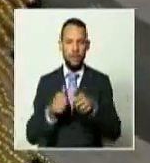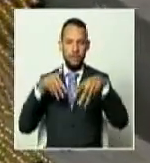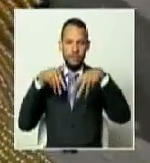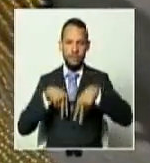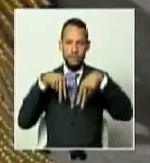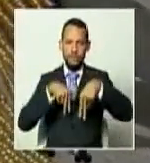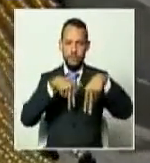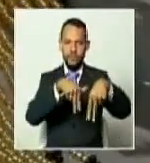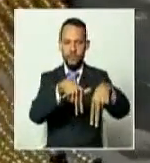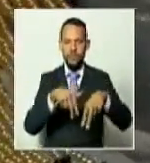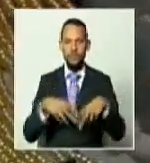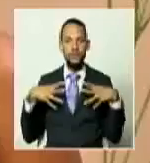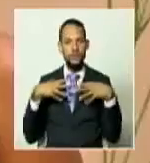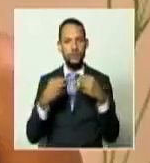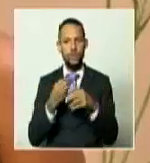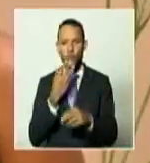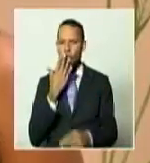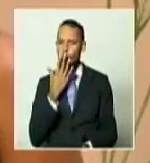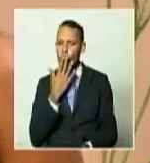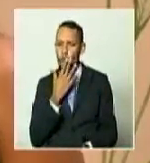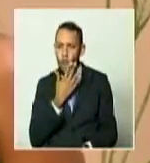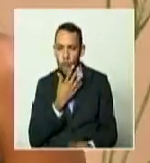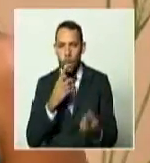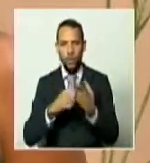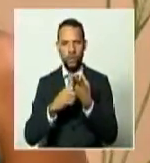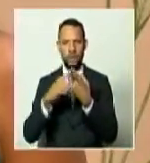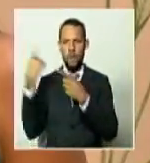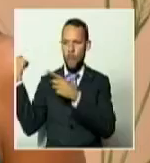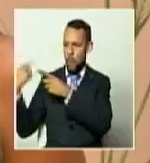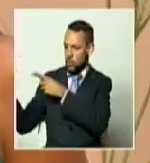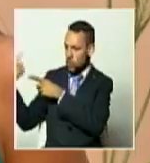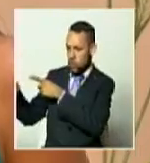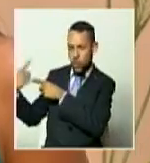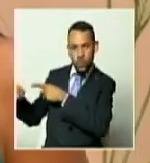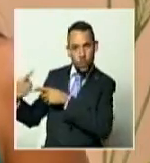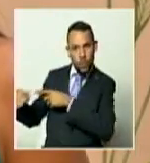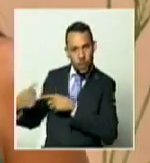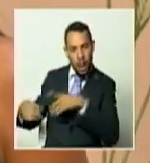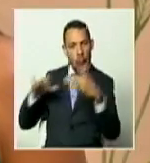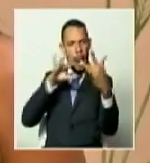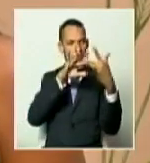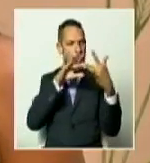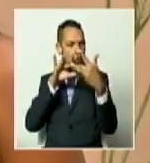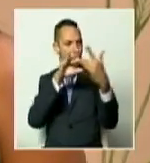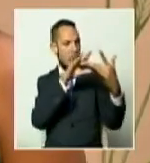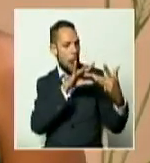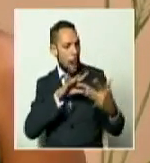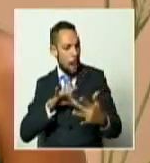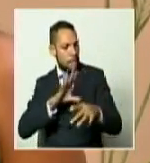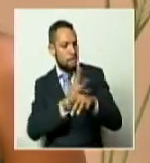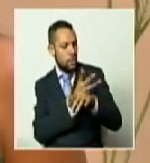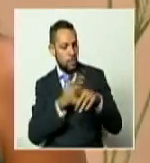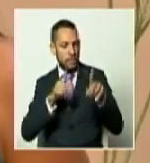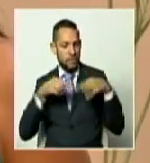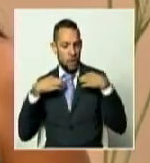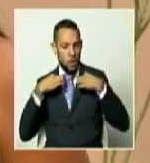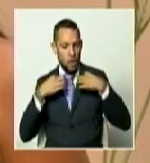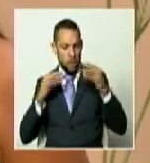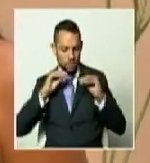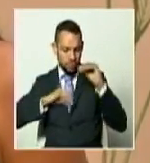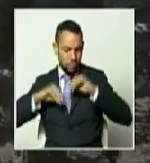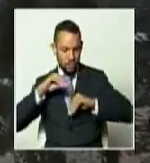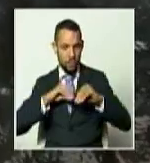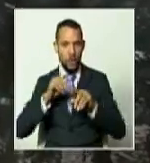vamos a poder ver mucho color, todas marcas distintas entre accesorios y prendas de vestir, pero todas con una tendencia